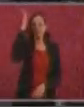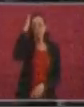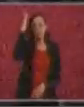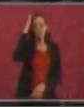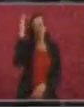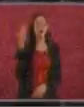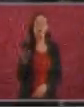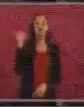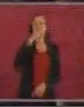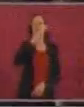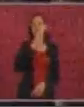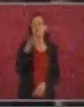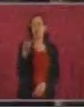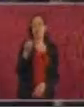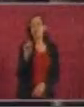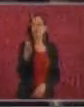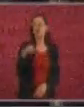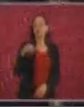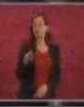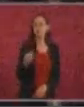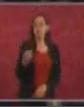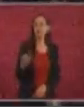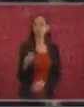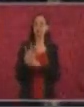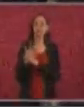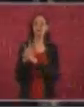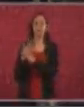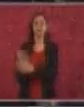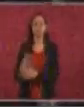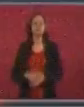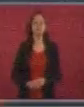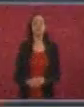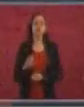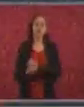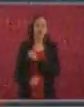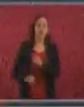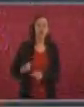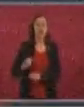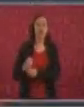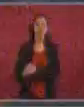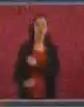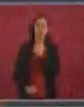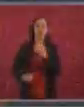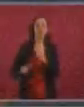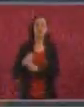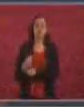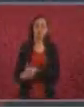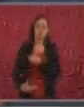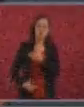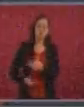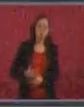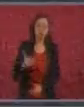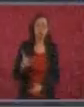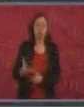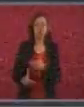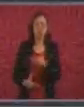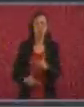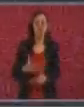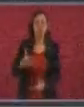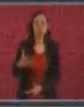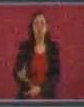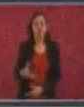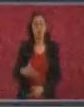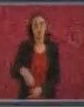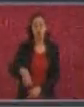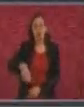y dejen de hacer los actores políticos, especialmente los que ejercen el poder público. ¿Aprovecharán sus detractores para